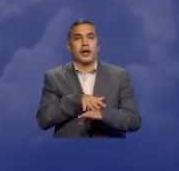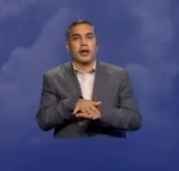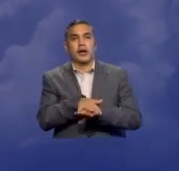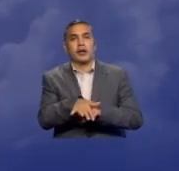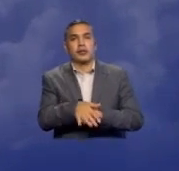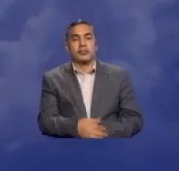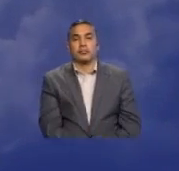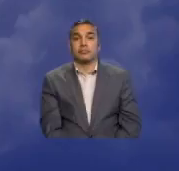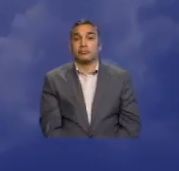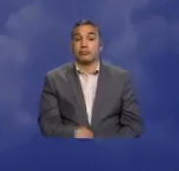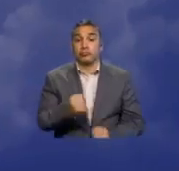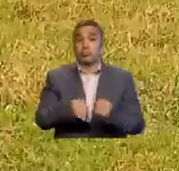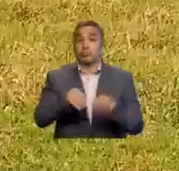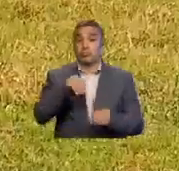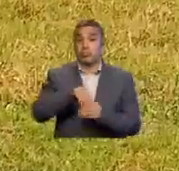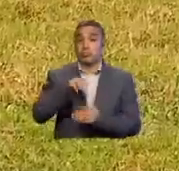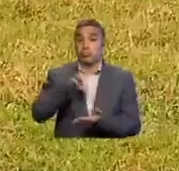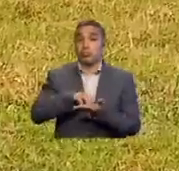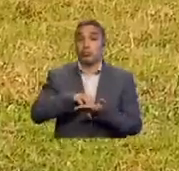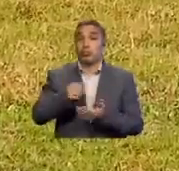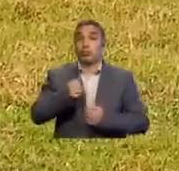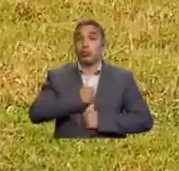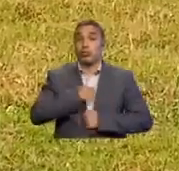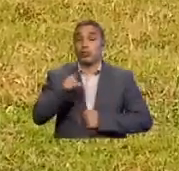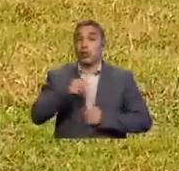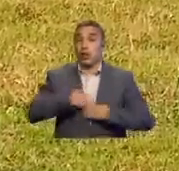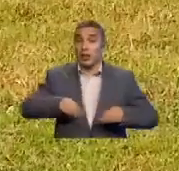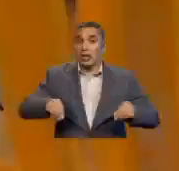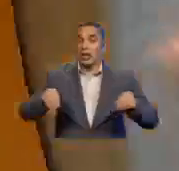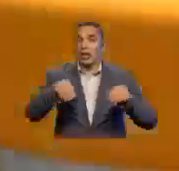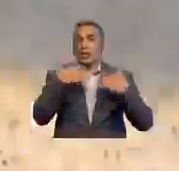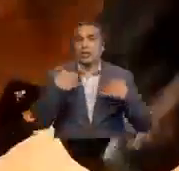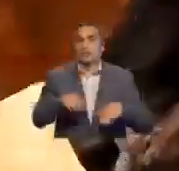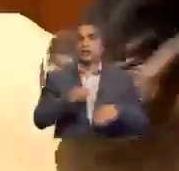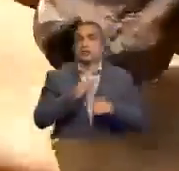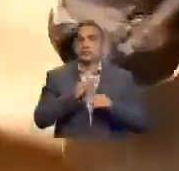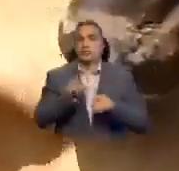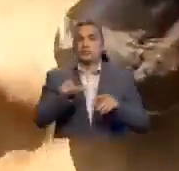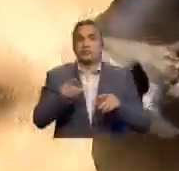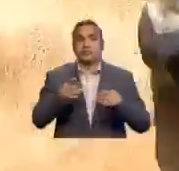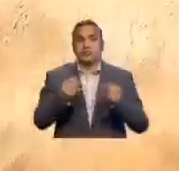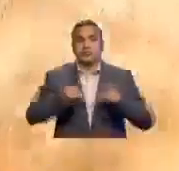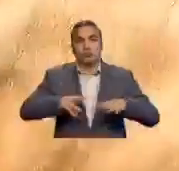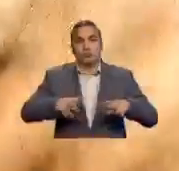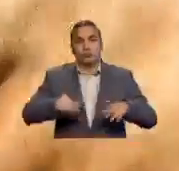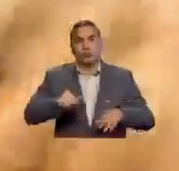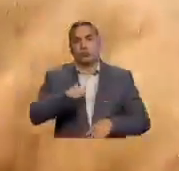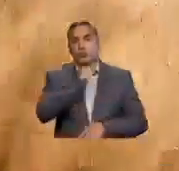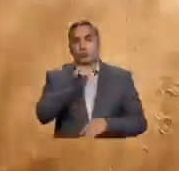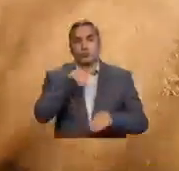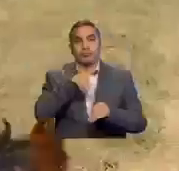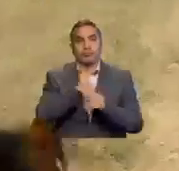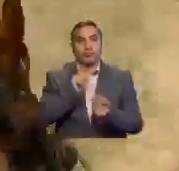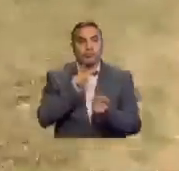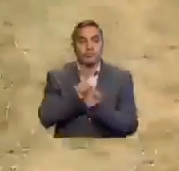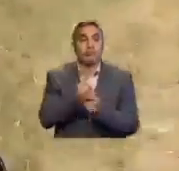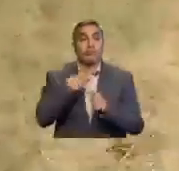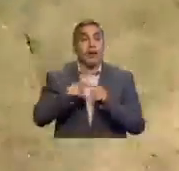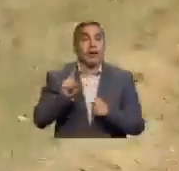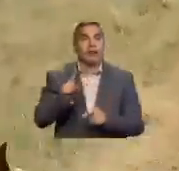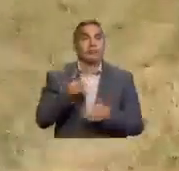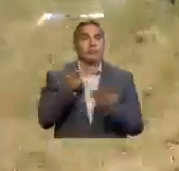Ríos. En esta última provincia, los dueños de una hacienda neutralizaron a unos delincuentes que iban a robarles,